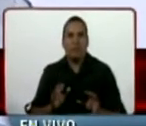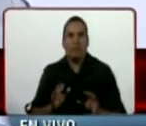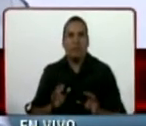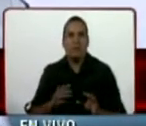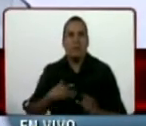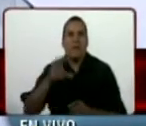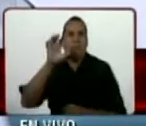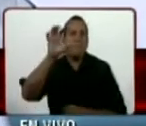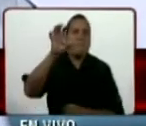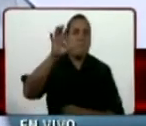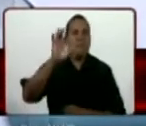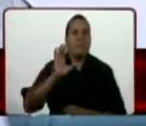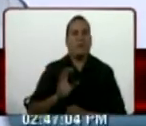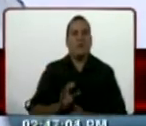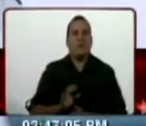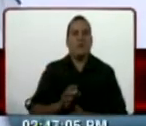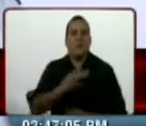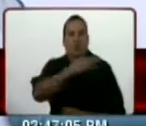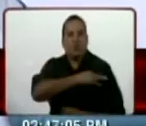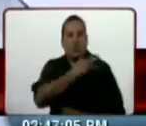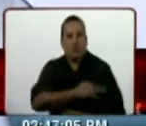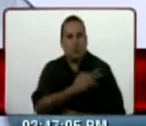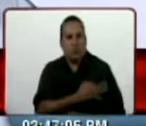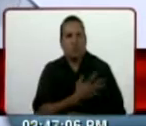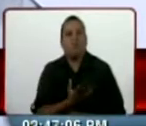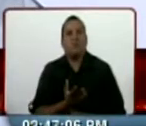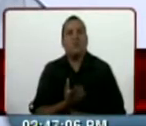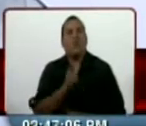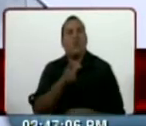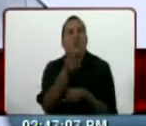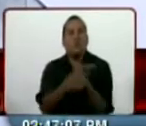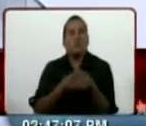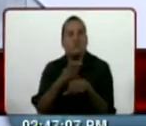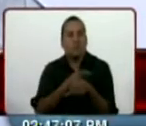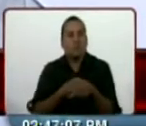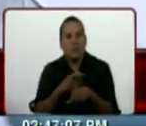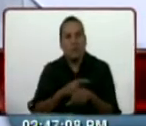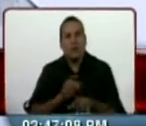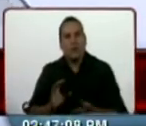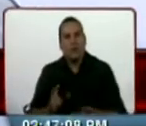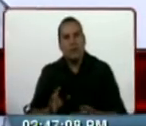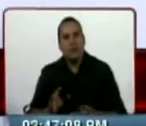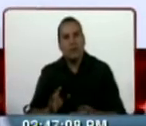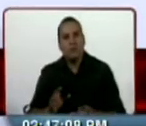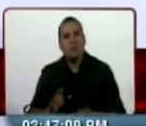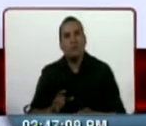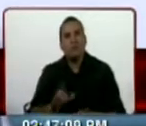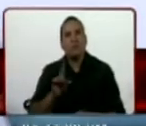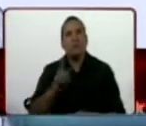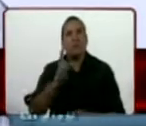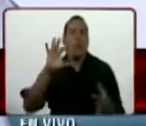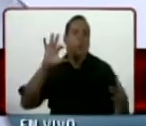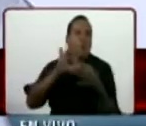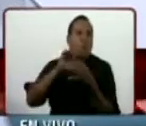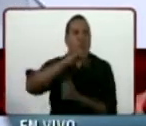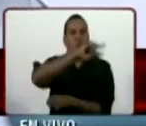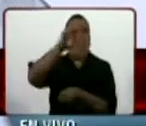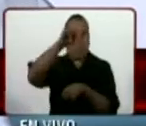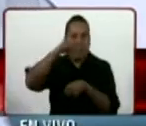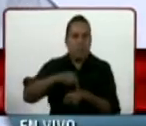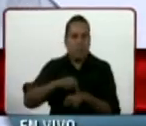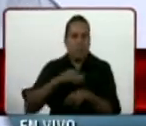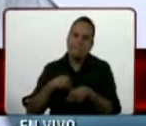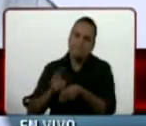patriótico, socialista. Va a ser un gobierno de unión nacional. Y yo he